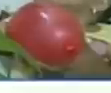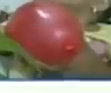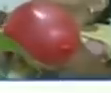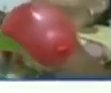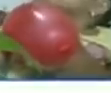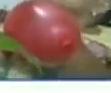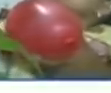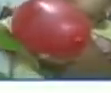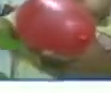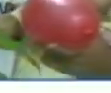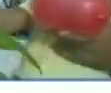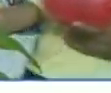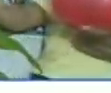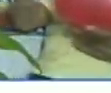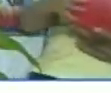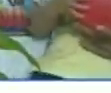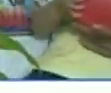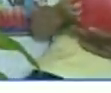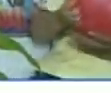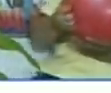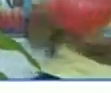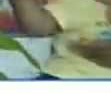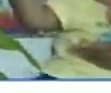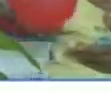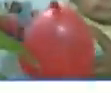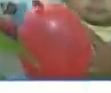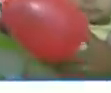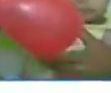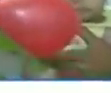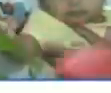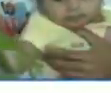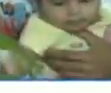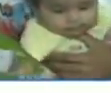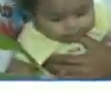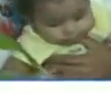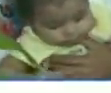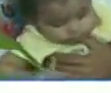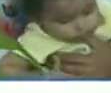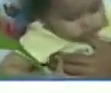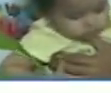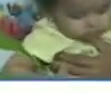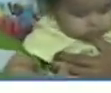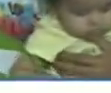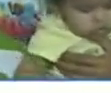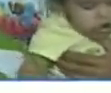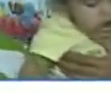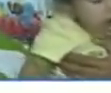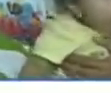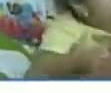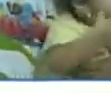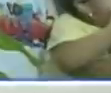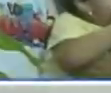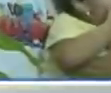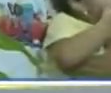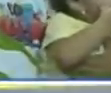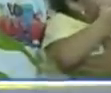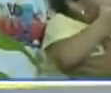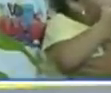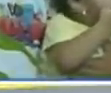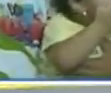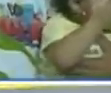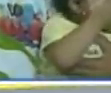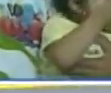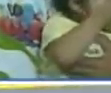agradecimiento enorme, porque tener una vivienda propia, un techo, un hogar para mi familia, es lo más grande que se